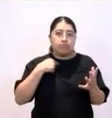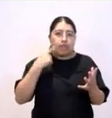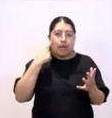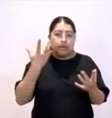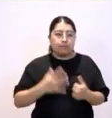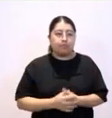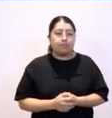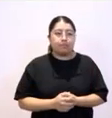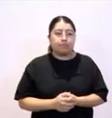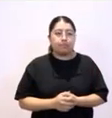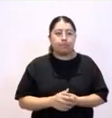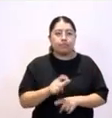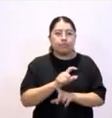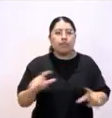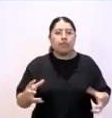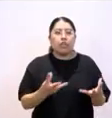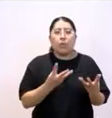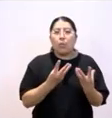Muchas personas